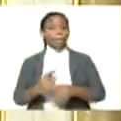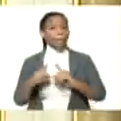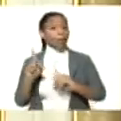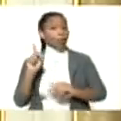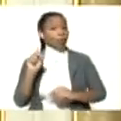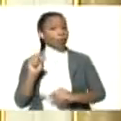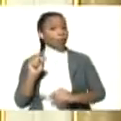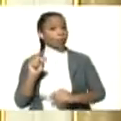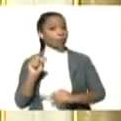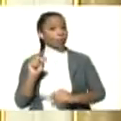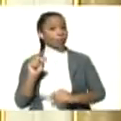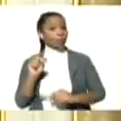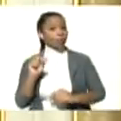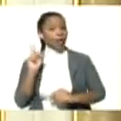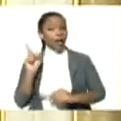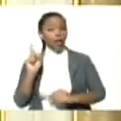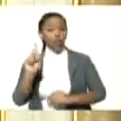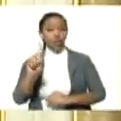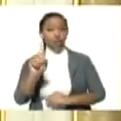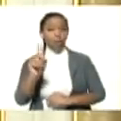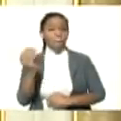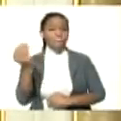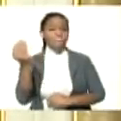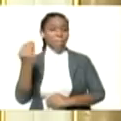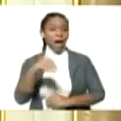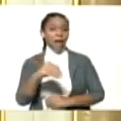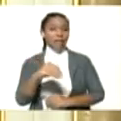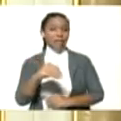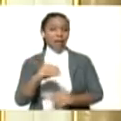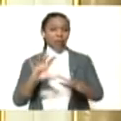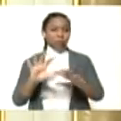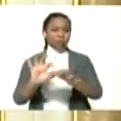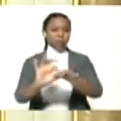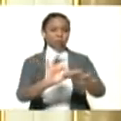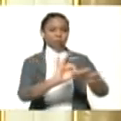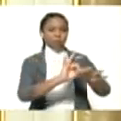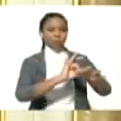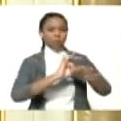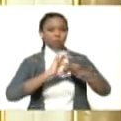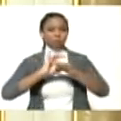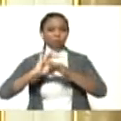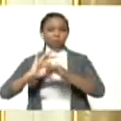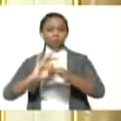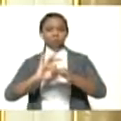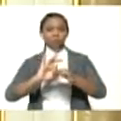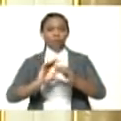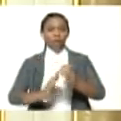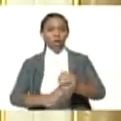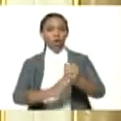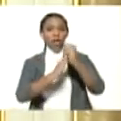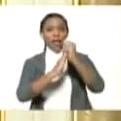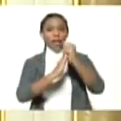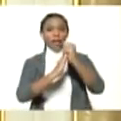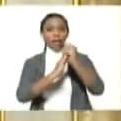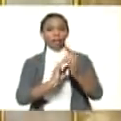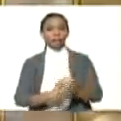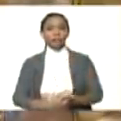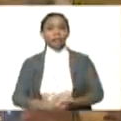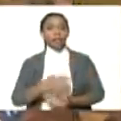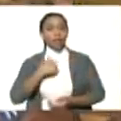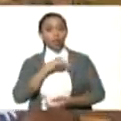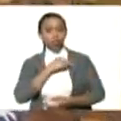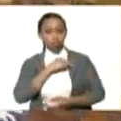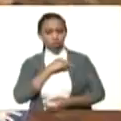también era uno de los más unitarios de los líderes que